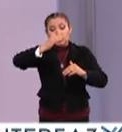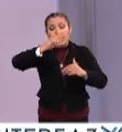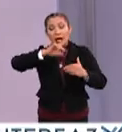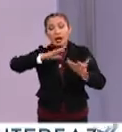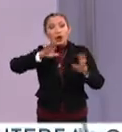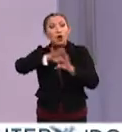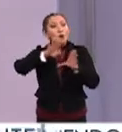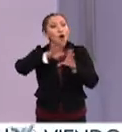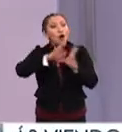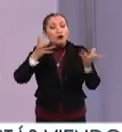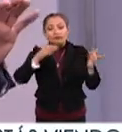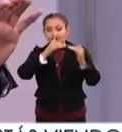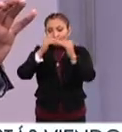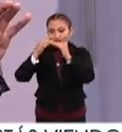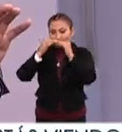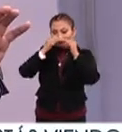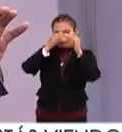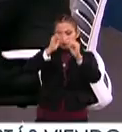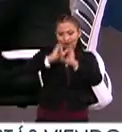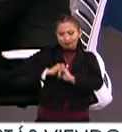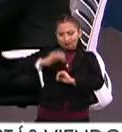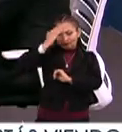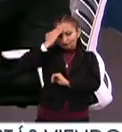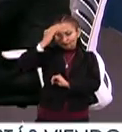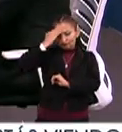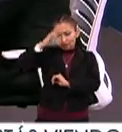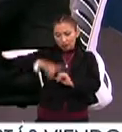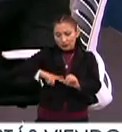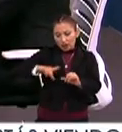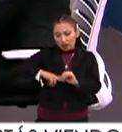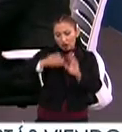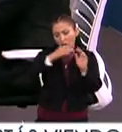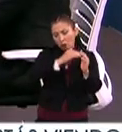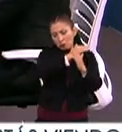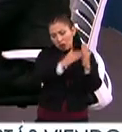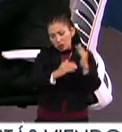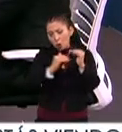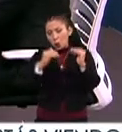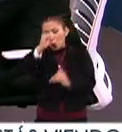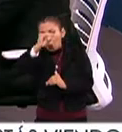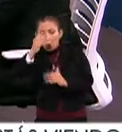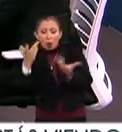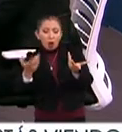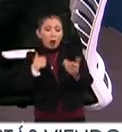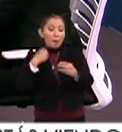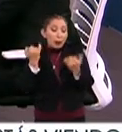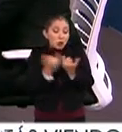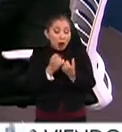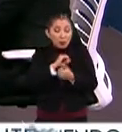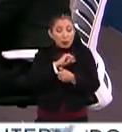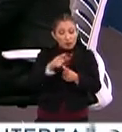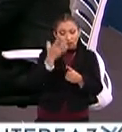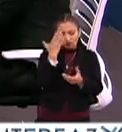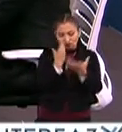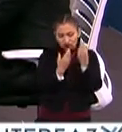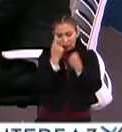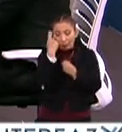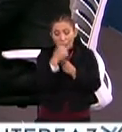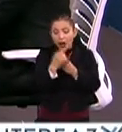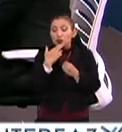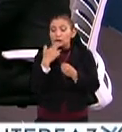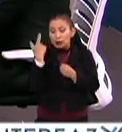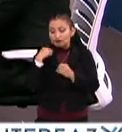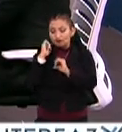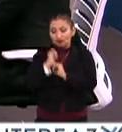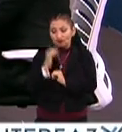una homogeneidad en los cargos públicos, seas de algo medio o bajo rango, tengas una misma profesionalización para utilizar